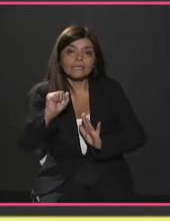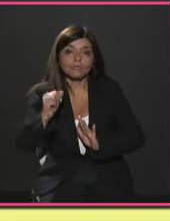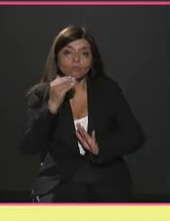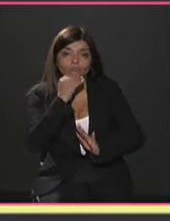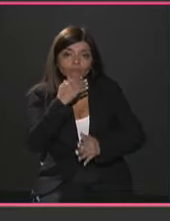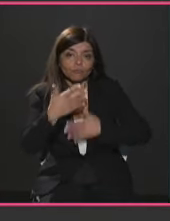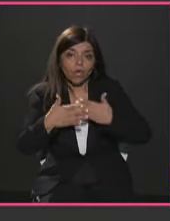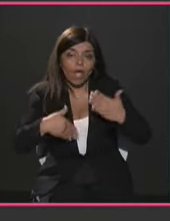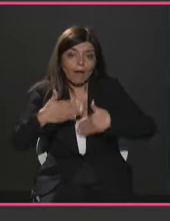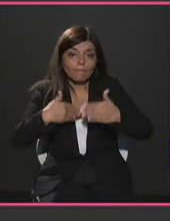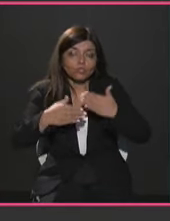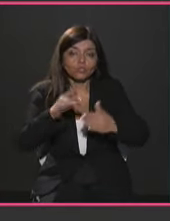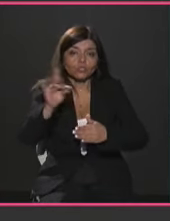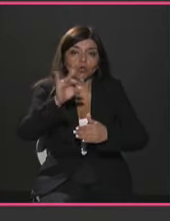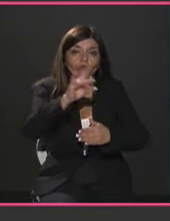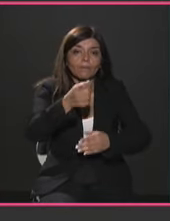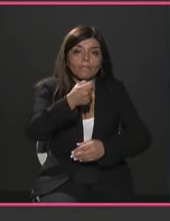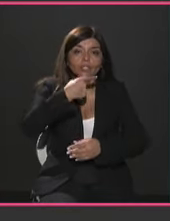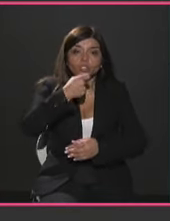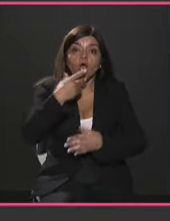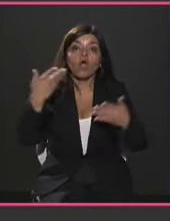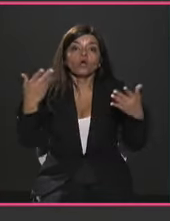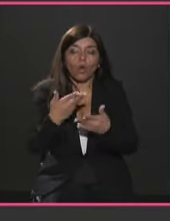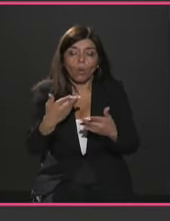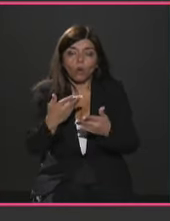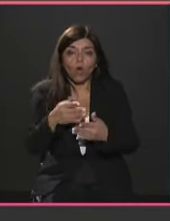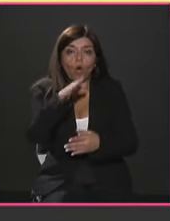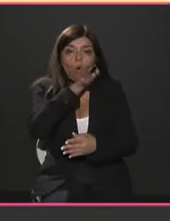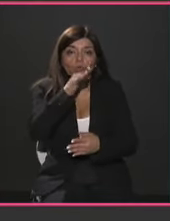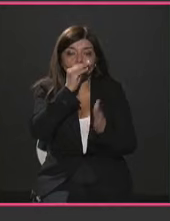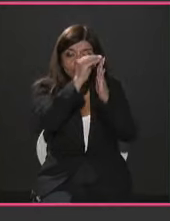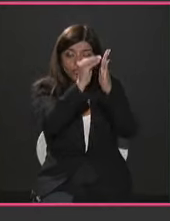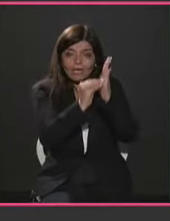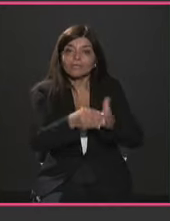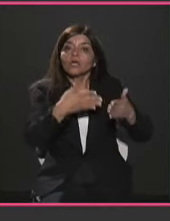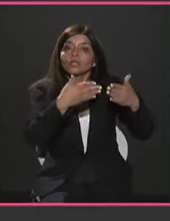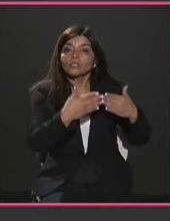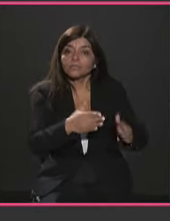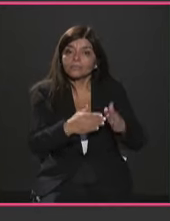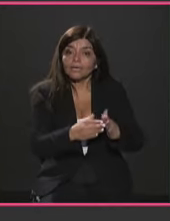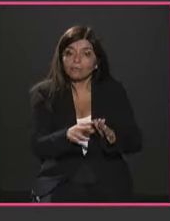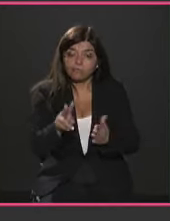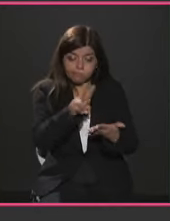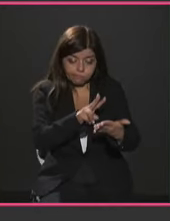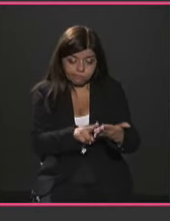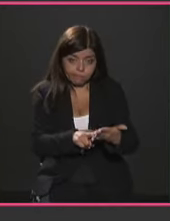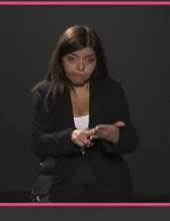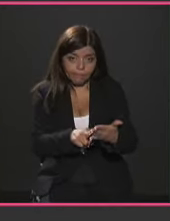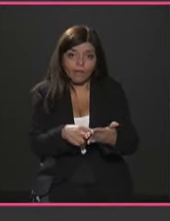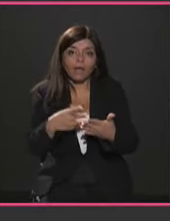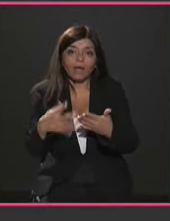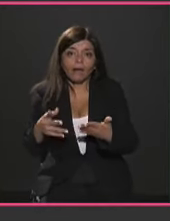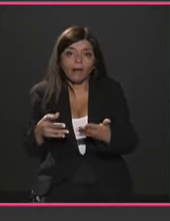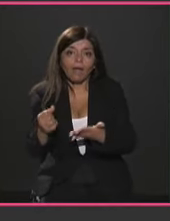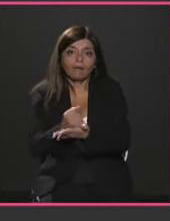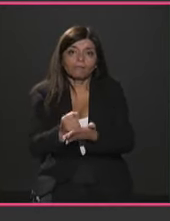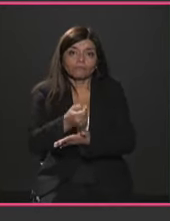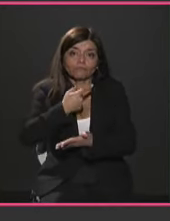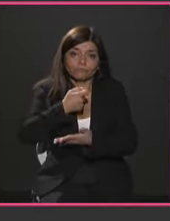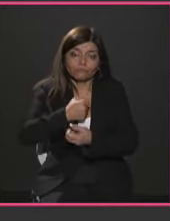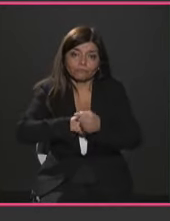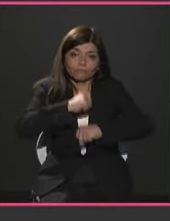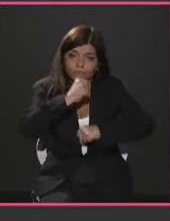descubrimiento de fármacos mediante el uso de datos que ya existen en la literatura y en patentes comerciales